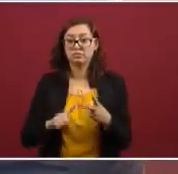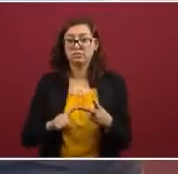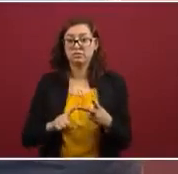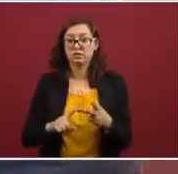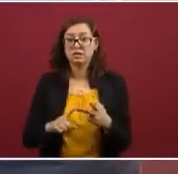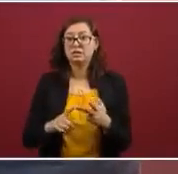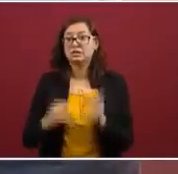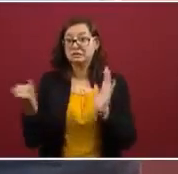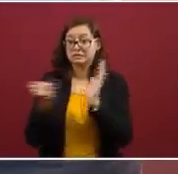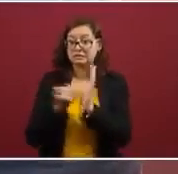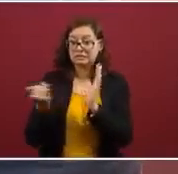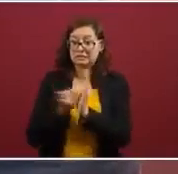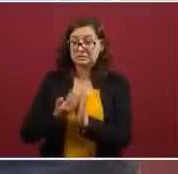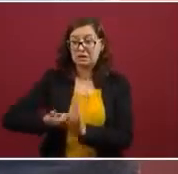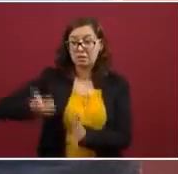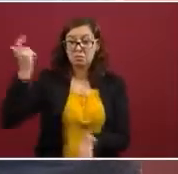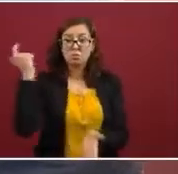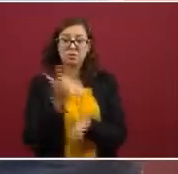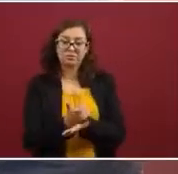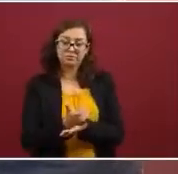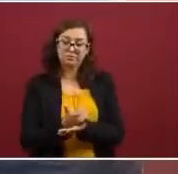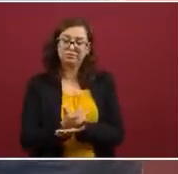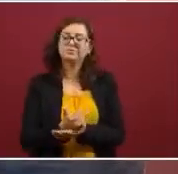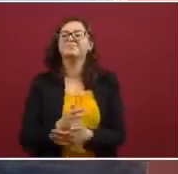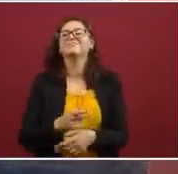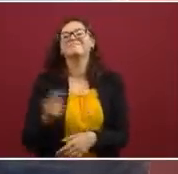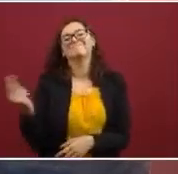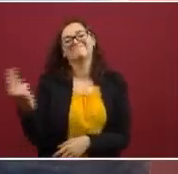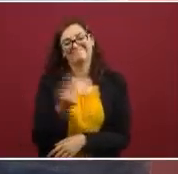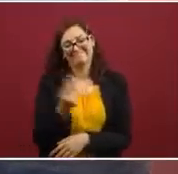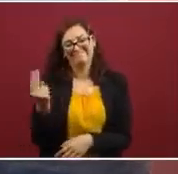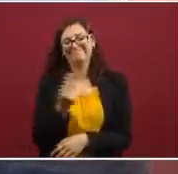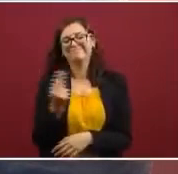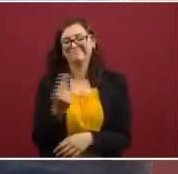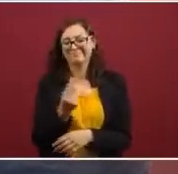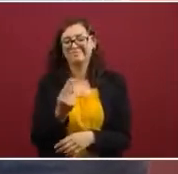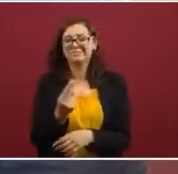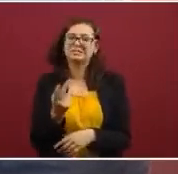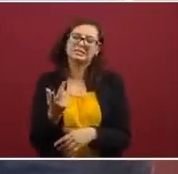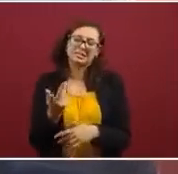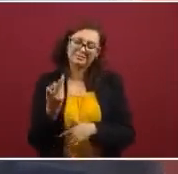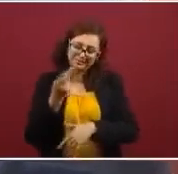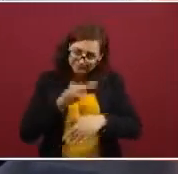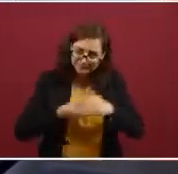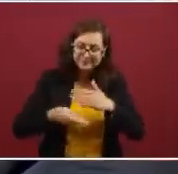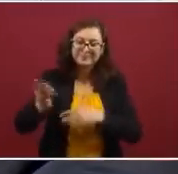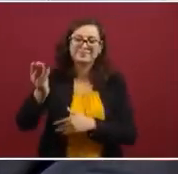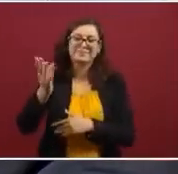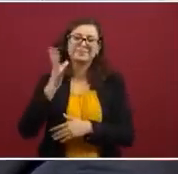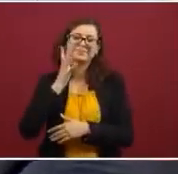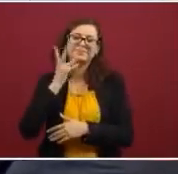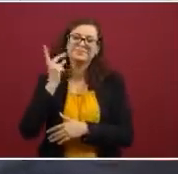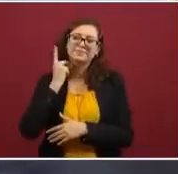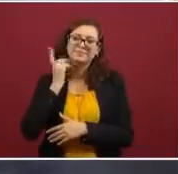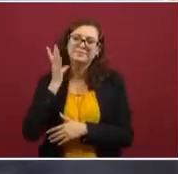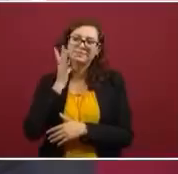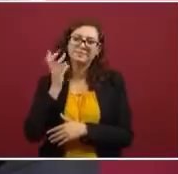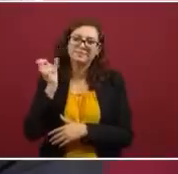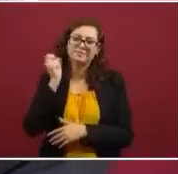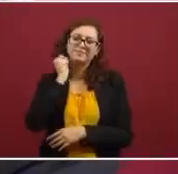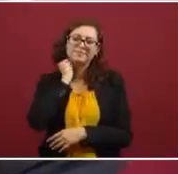del sistema fiscal de Pemex, sí se está contemplando enviar la iniciativa en el mes de